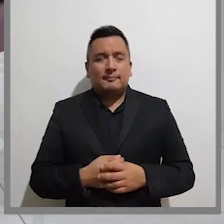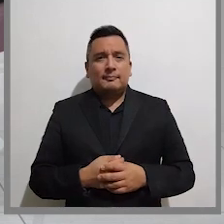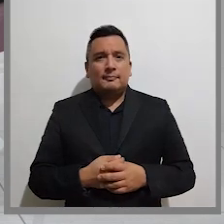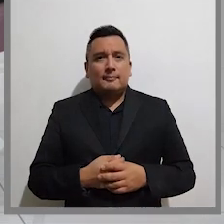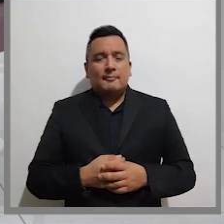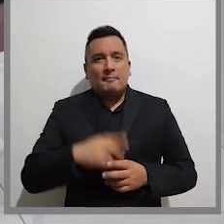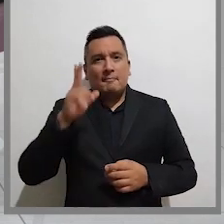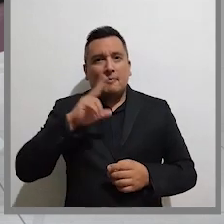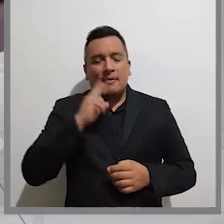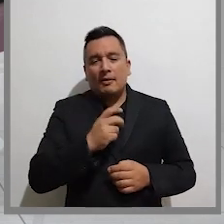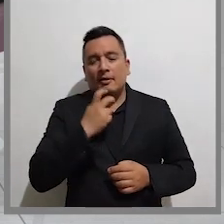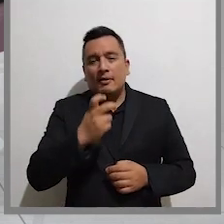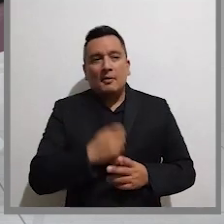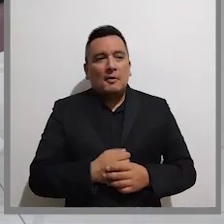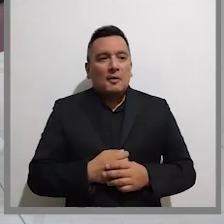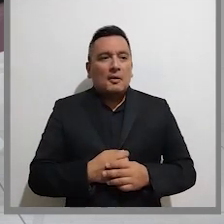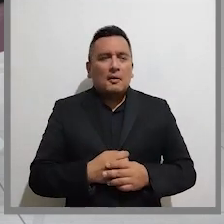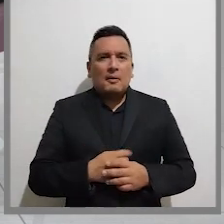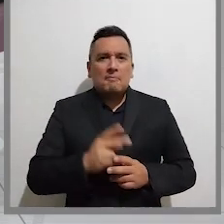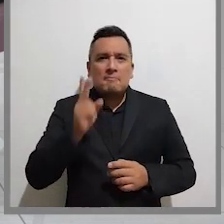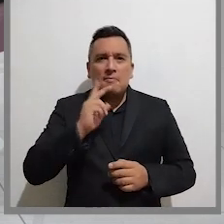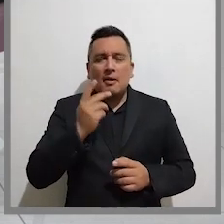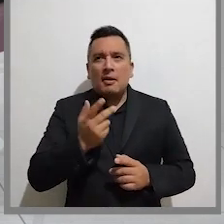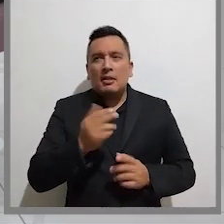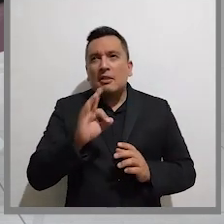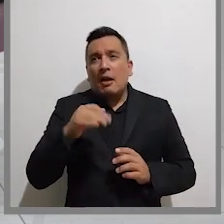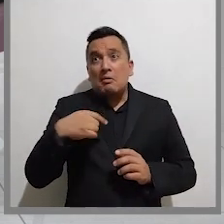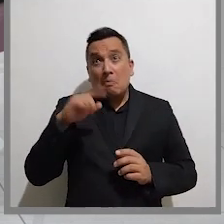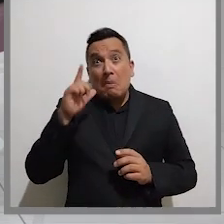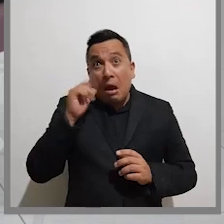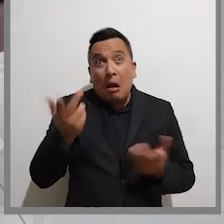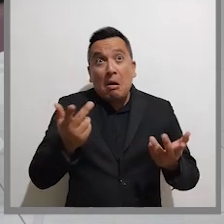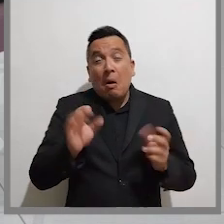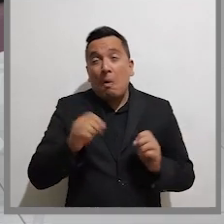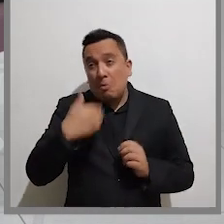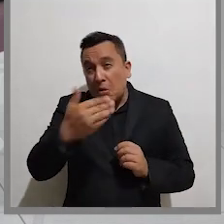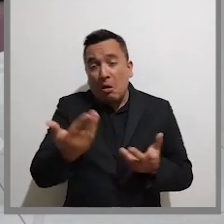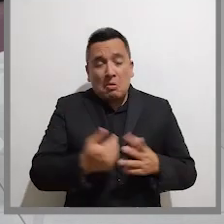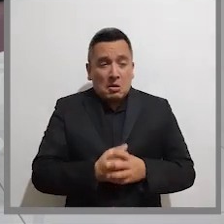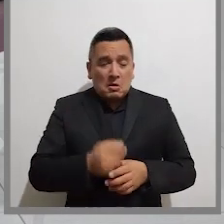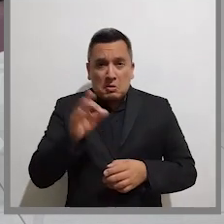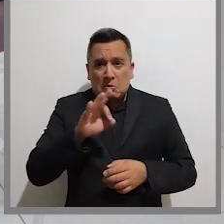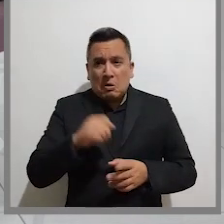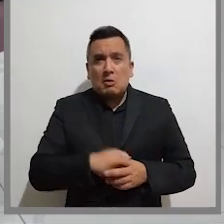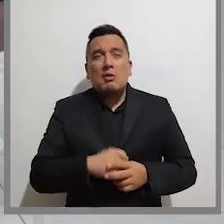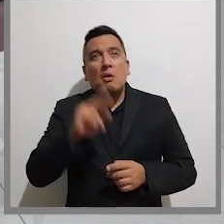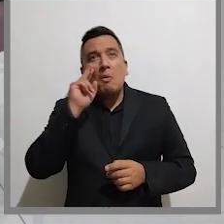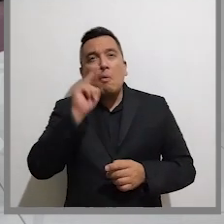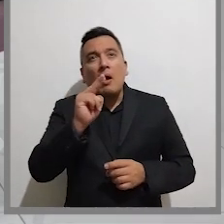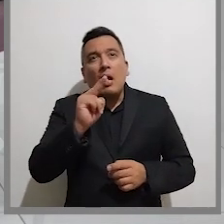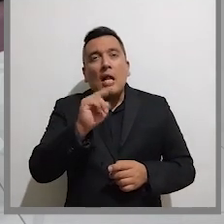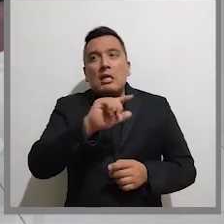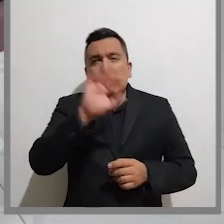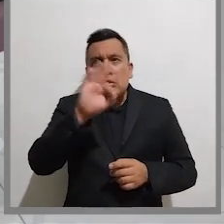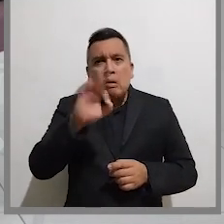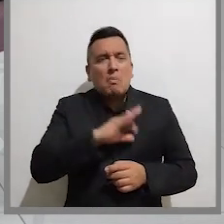contexto de lo que se ve, de lo que se abarca, de lo que el día de mañana, como bien mencionas, consejera, después de verla, igual y se